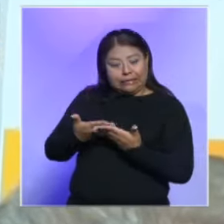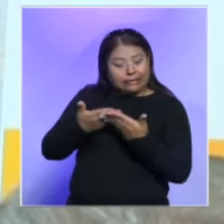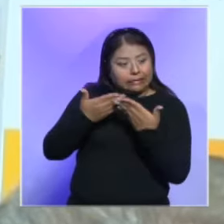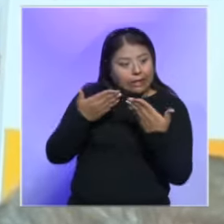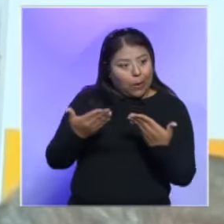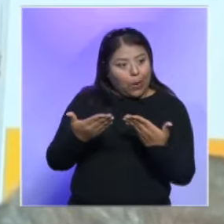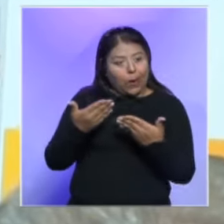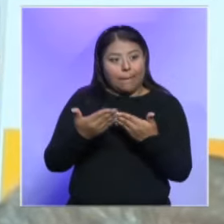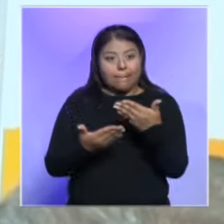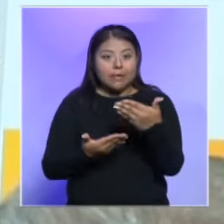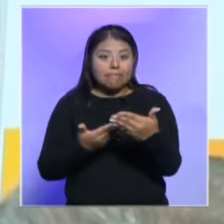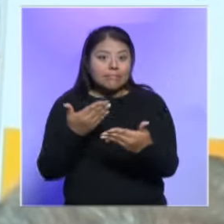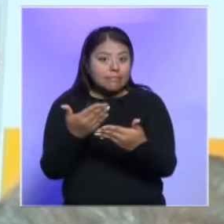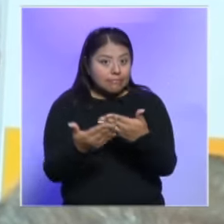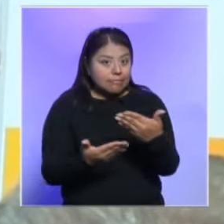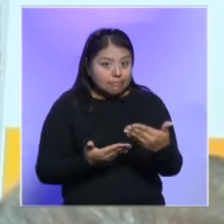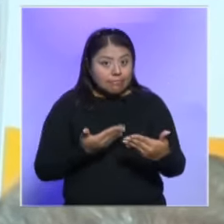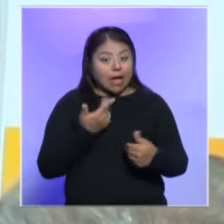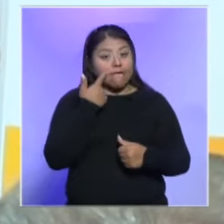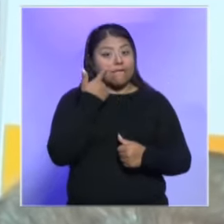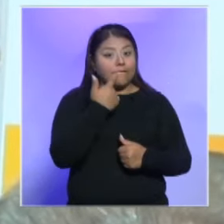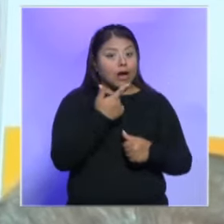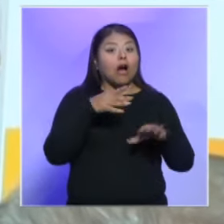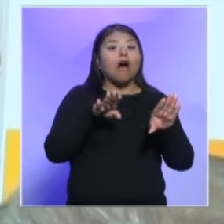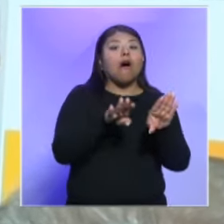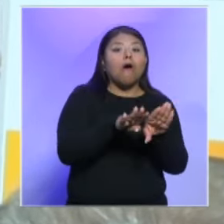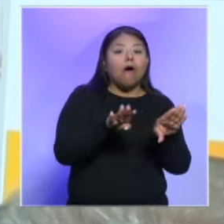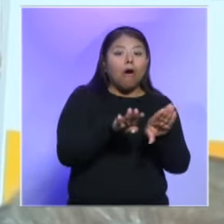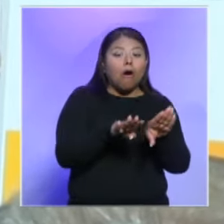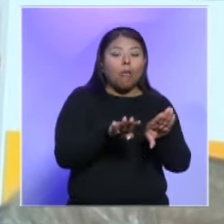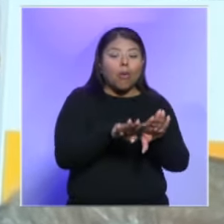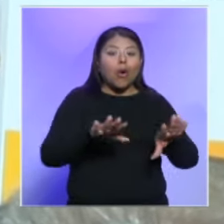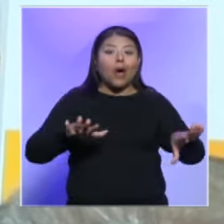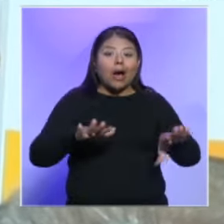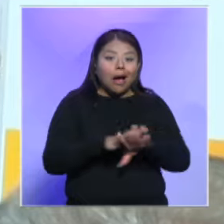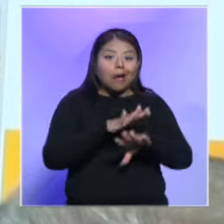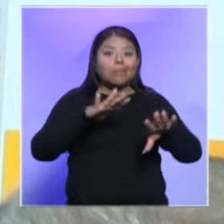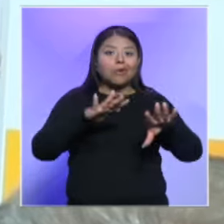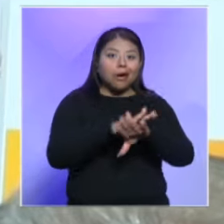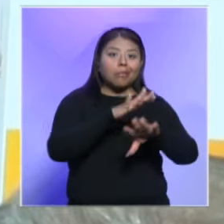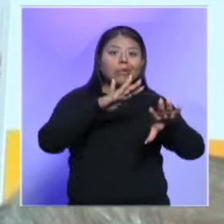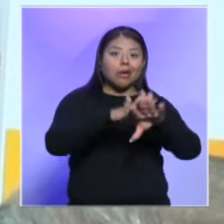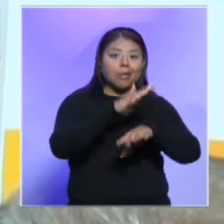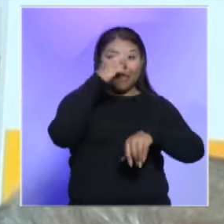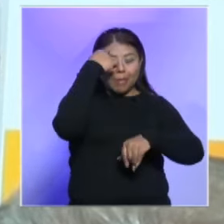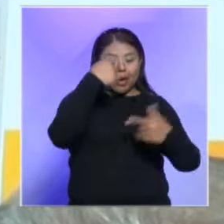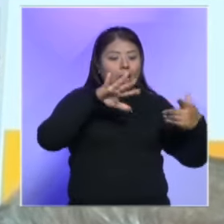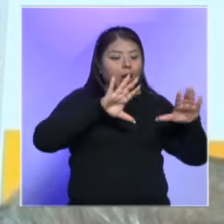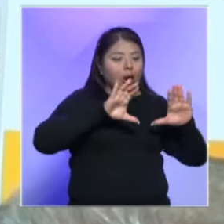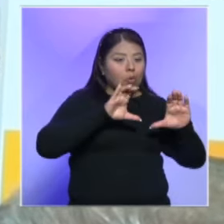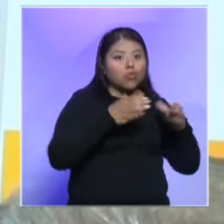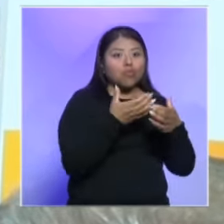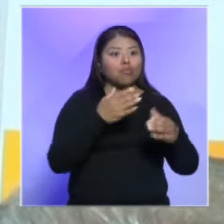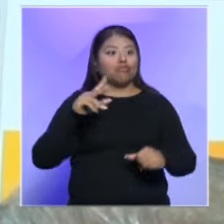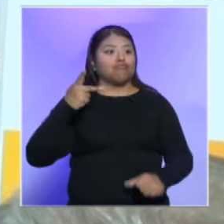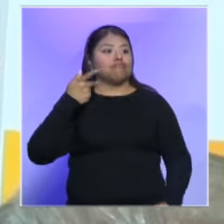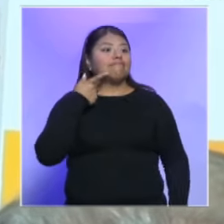monopolio, se van endureciendo también los requisitos para ser partido político. El autor también nos dice que se pasó